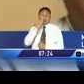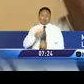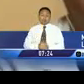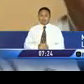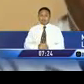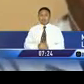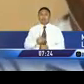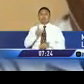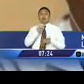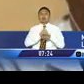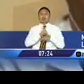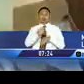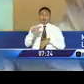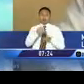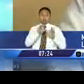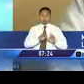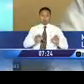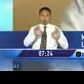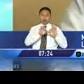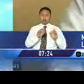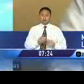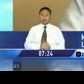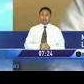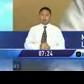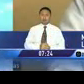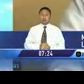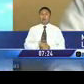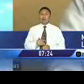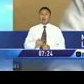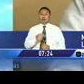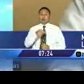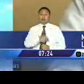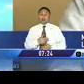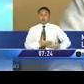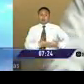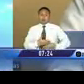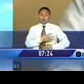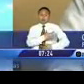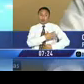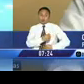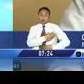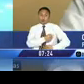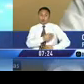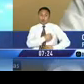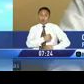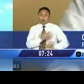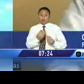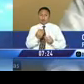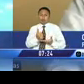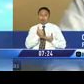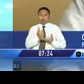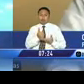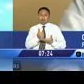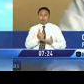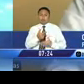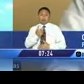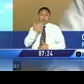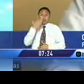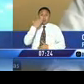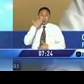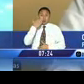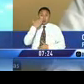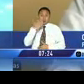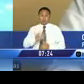la importancia de este tema. Bueno, la lactancia materna tiene múltiples beneficios para la madre como